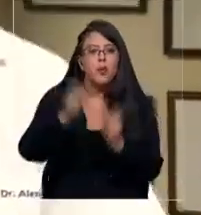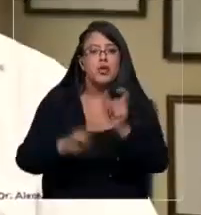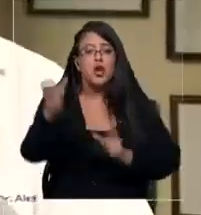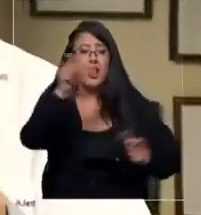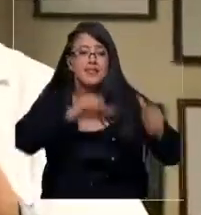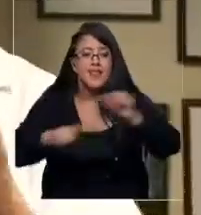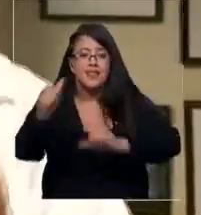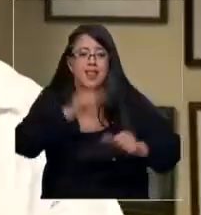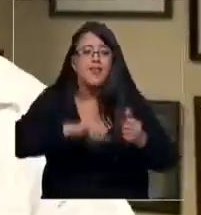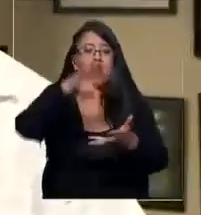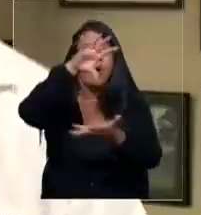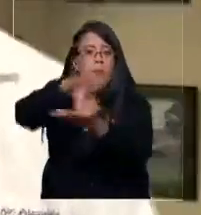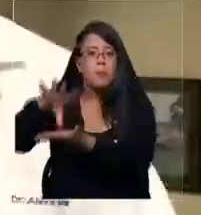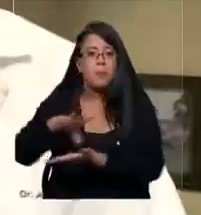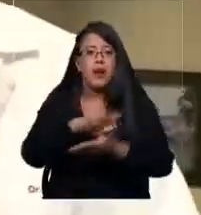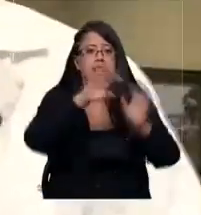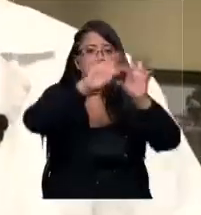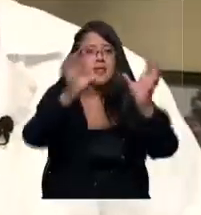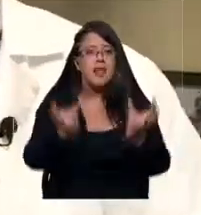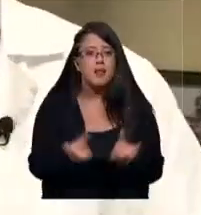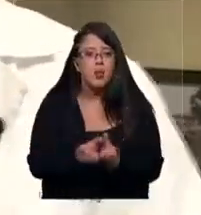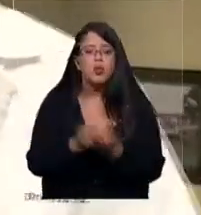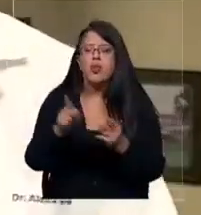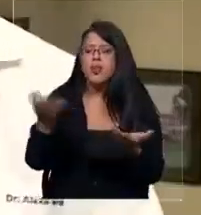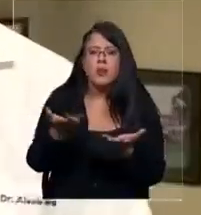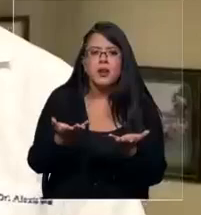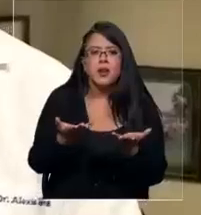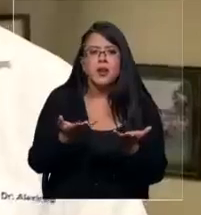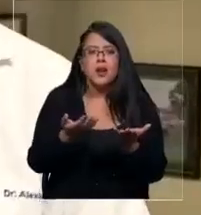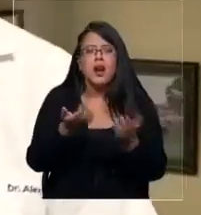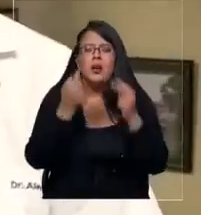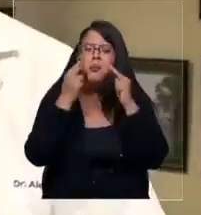cuales podemos discutir, evaluar si efectivamente nuestra